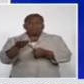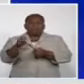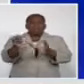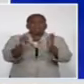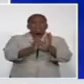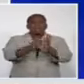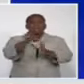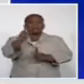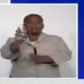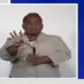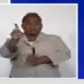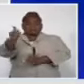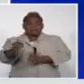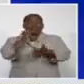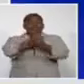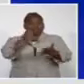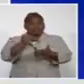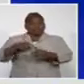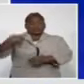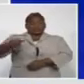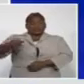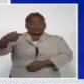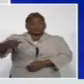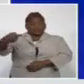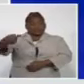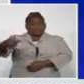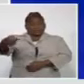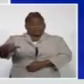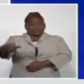confirmados diariamente y